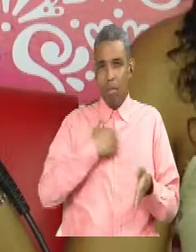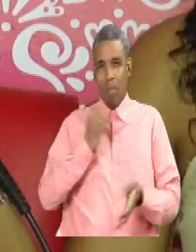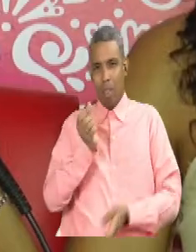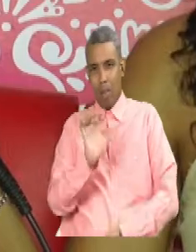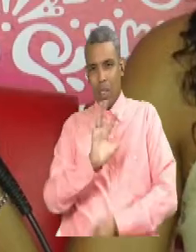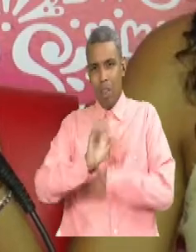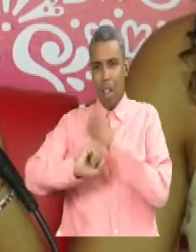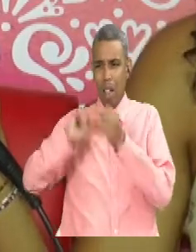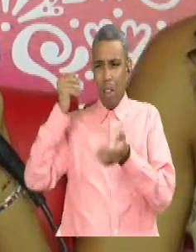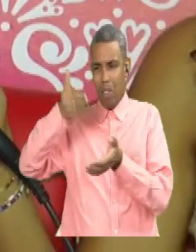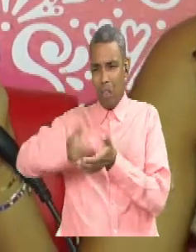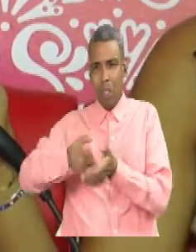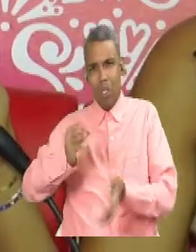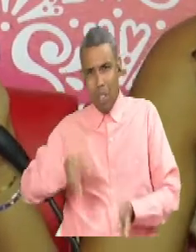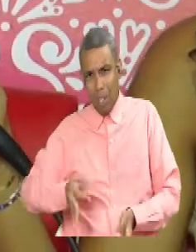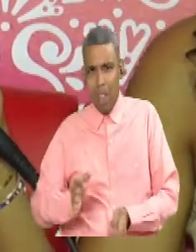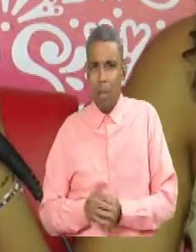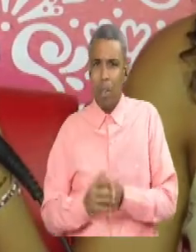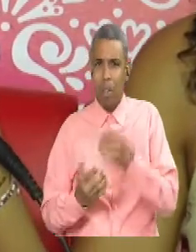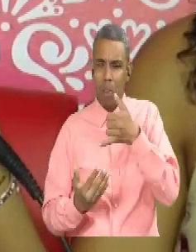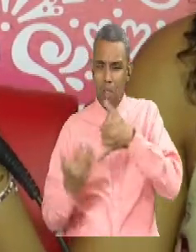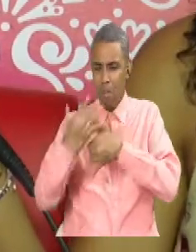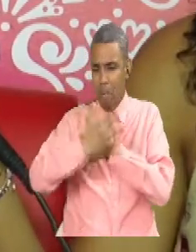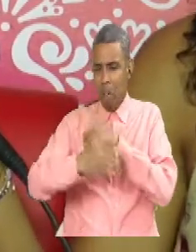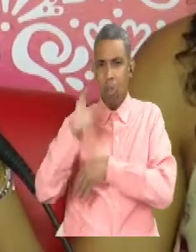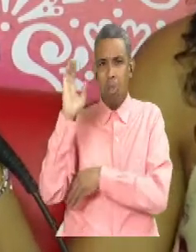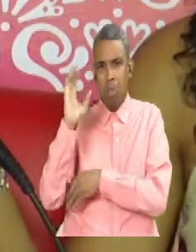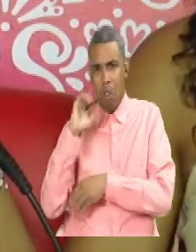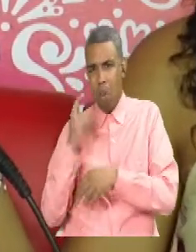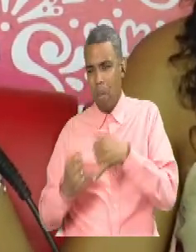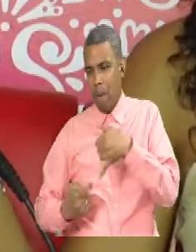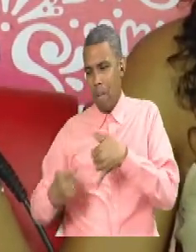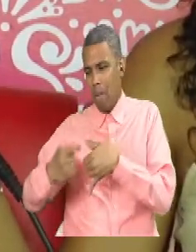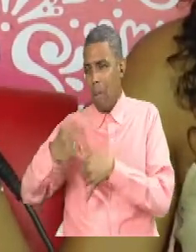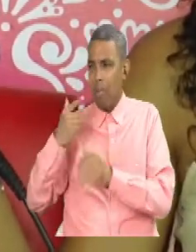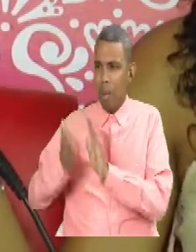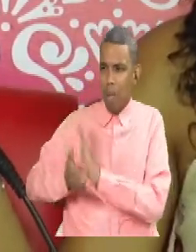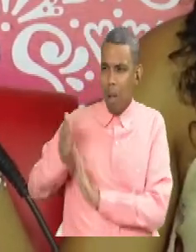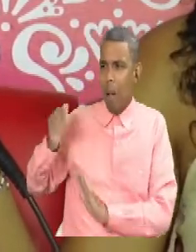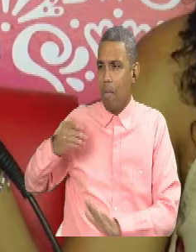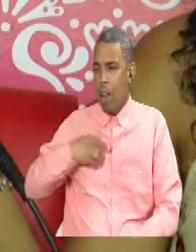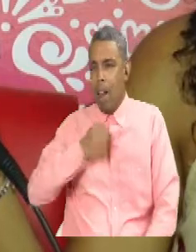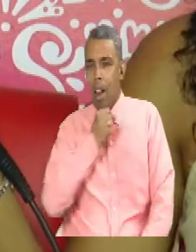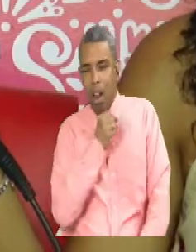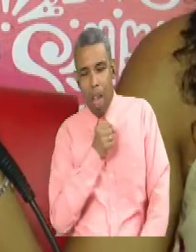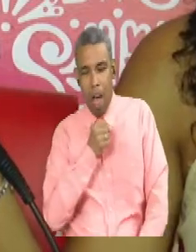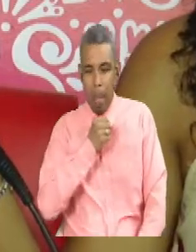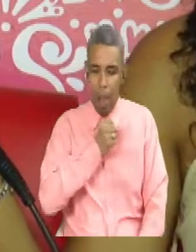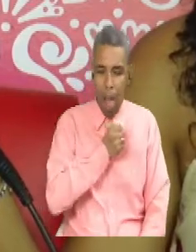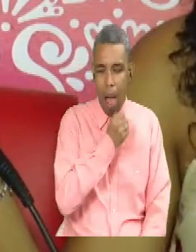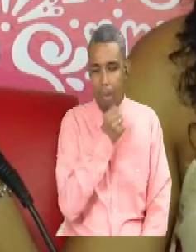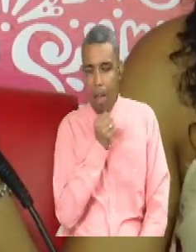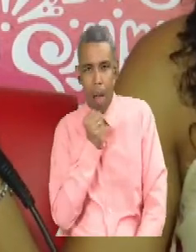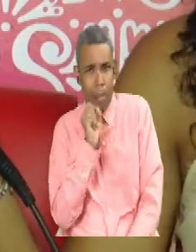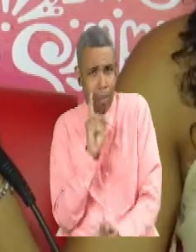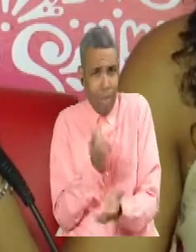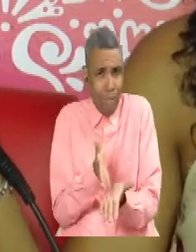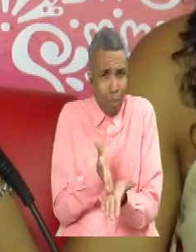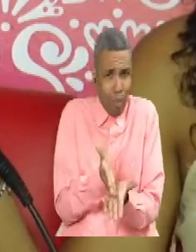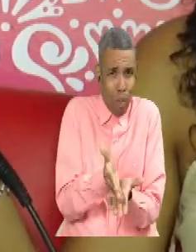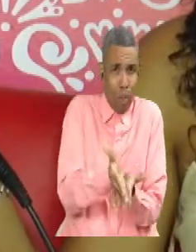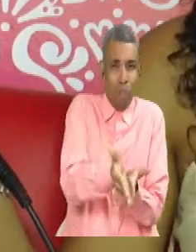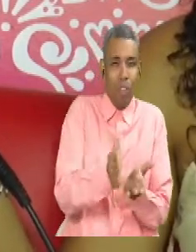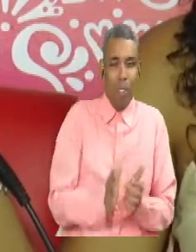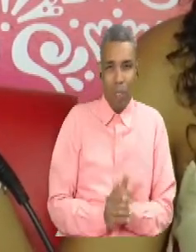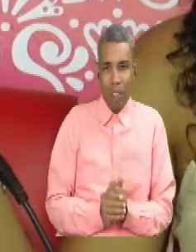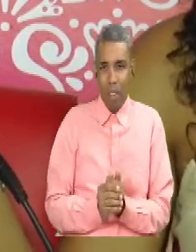cantando presentaciones por fuera del país, aquí mismo en la ciudad, en varias ciudades de Colombia, y siempre estuvimos activos en el